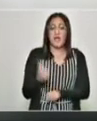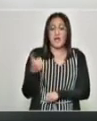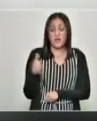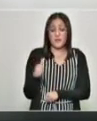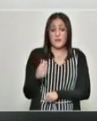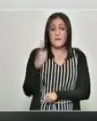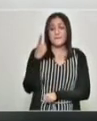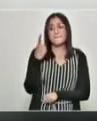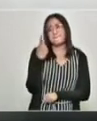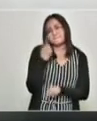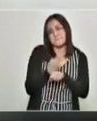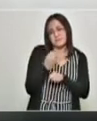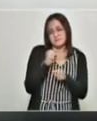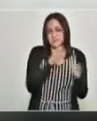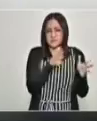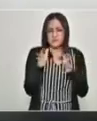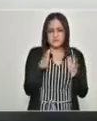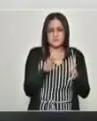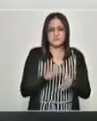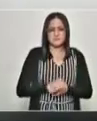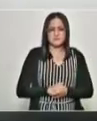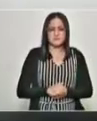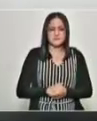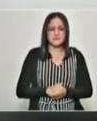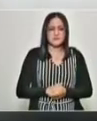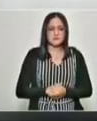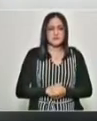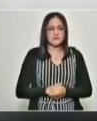agosto y primera de septiembre, gobernador.